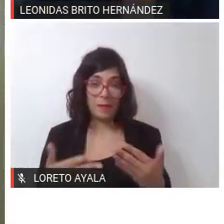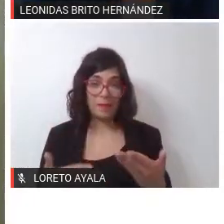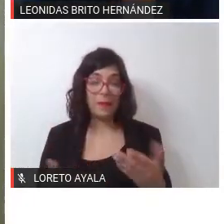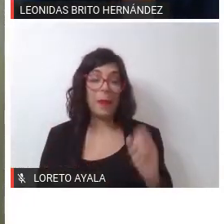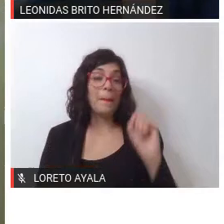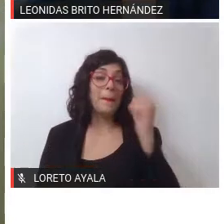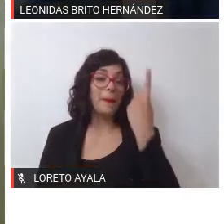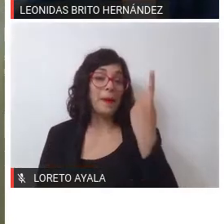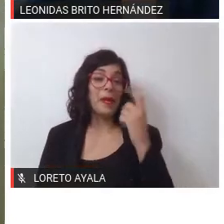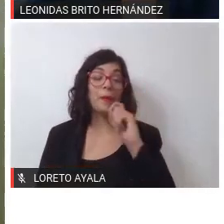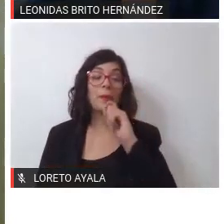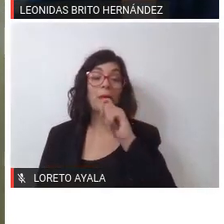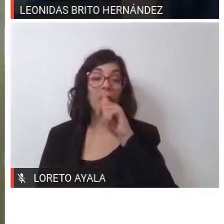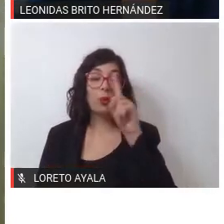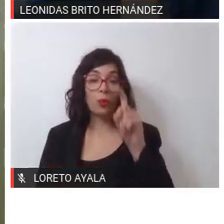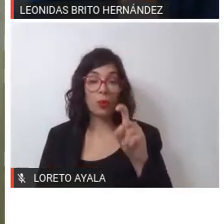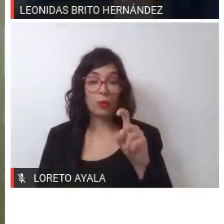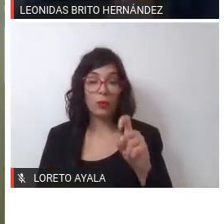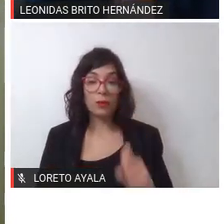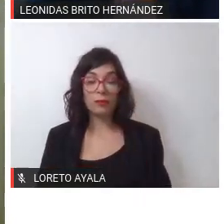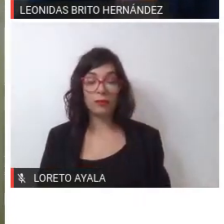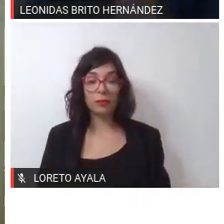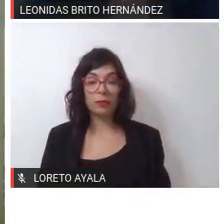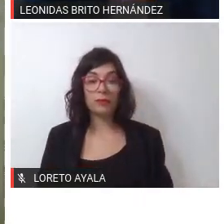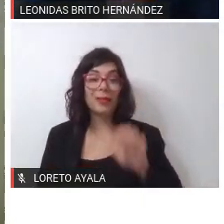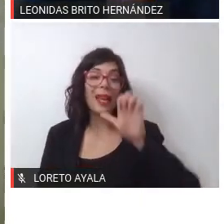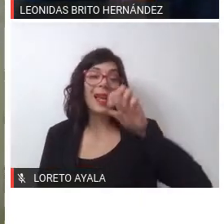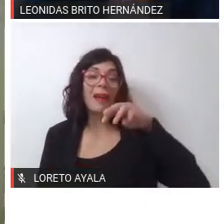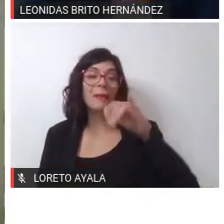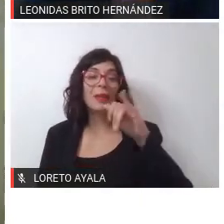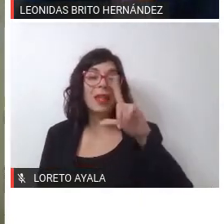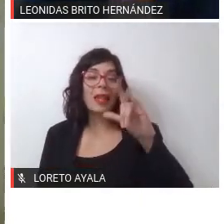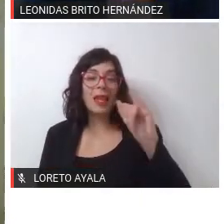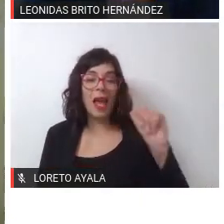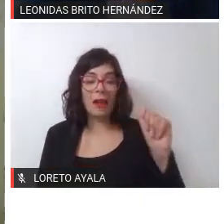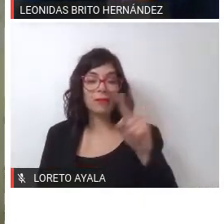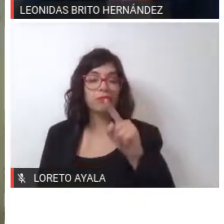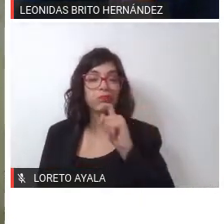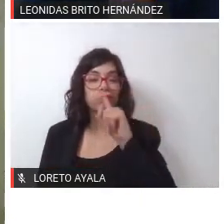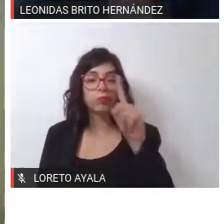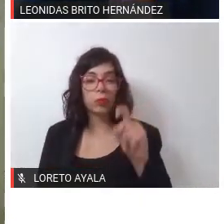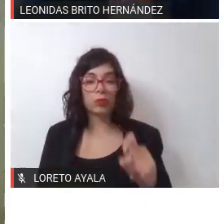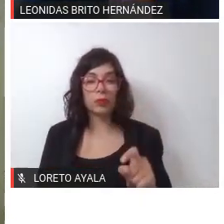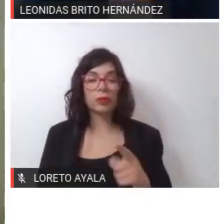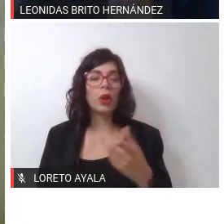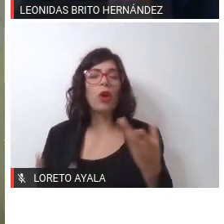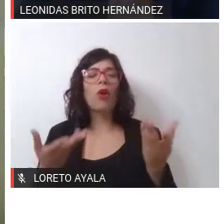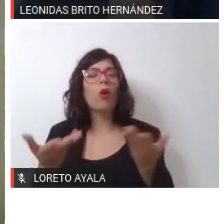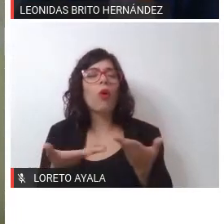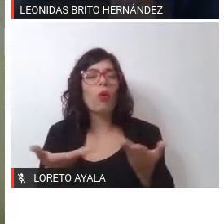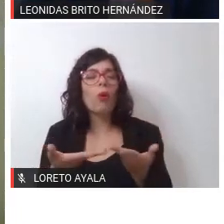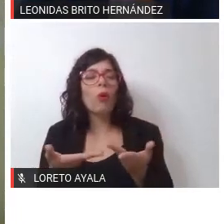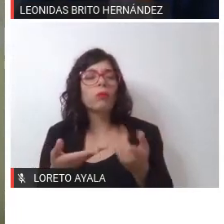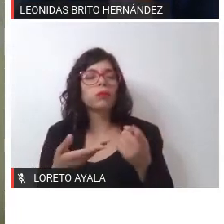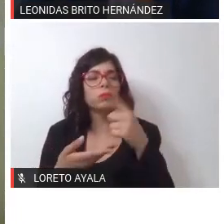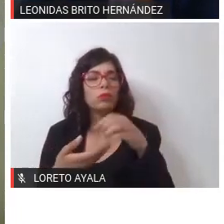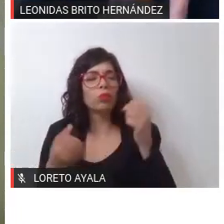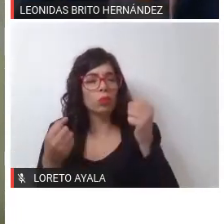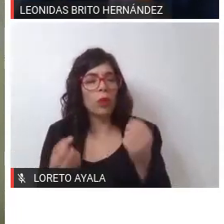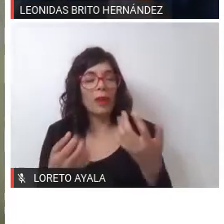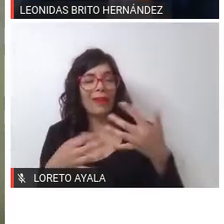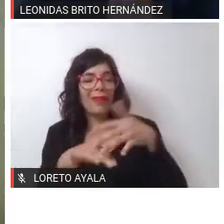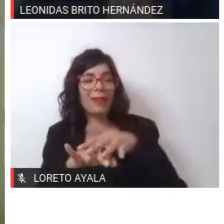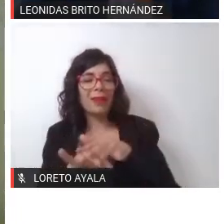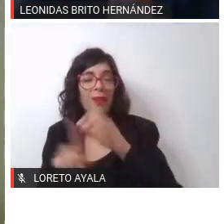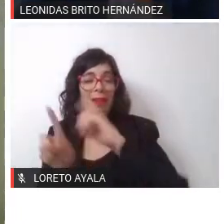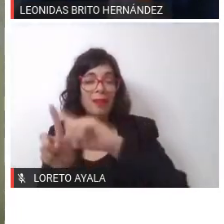pregunta es de Emilia Alvarado Espinosa. Dice, ¿cómo integrar los diferentes objetivos